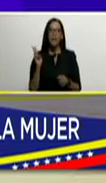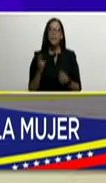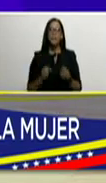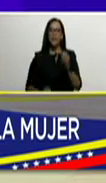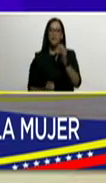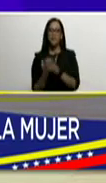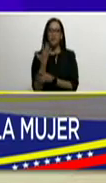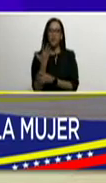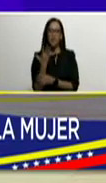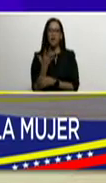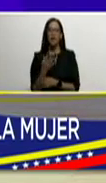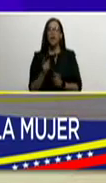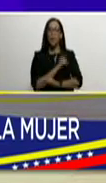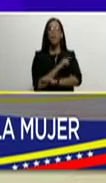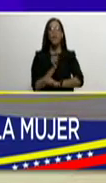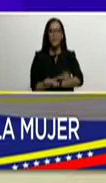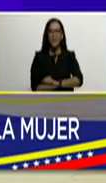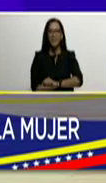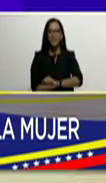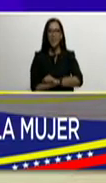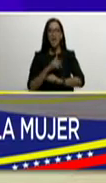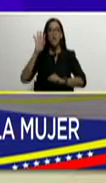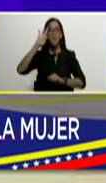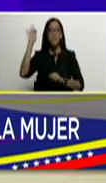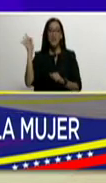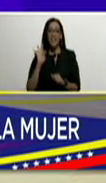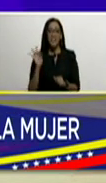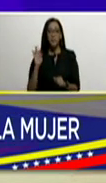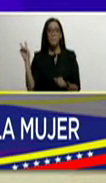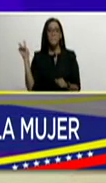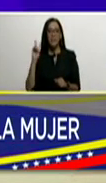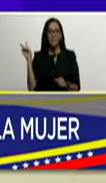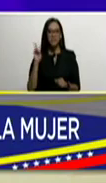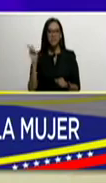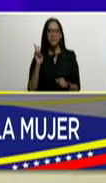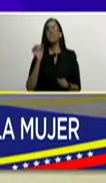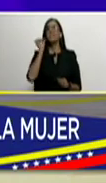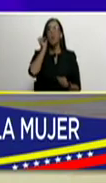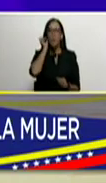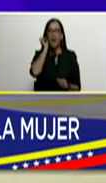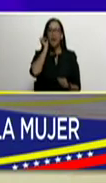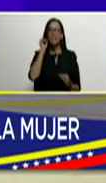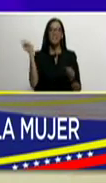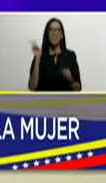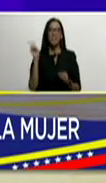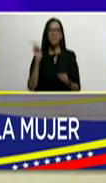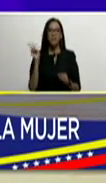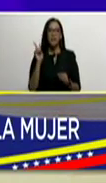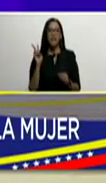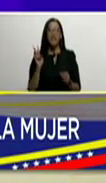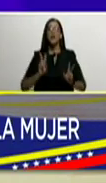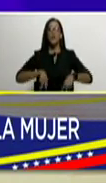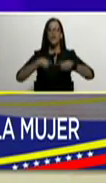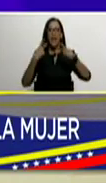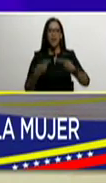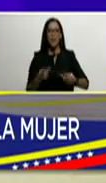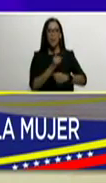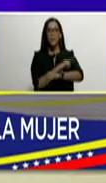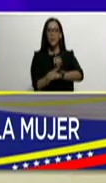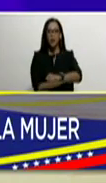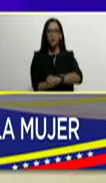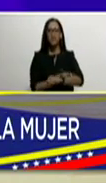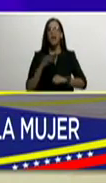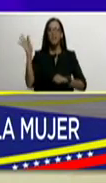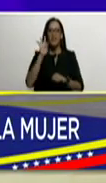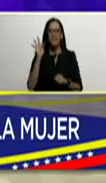fundar una poderosa Federación Venezolana de Mujeres de Venezuela. Una nueva y poderosa